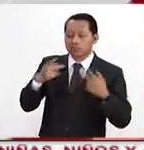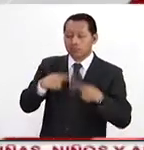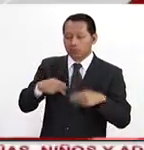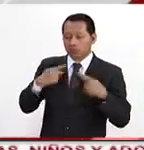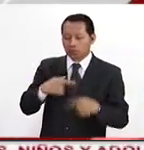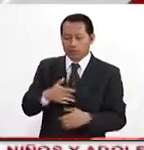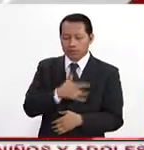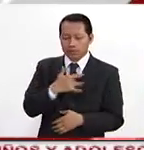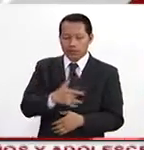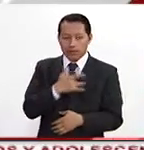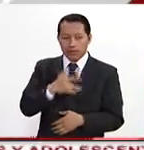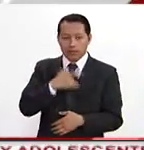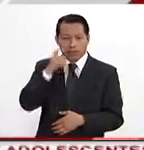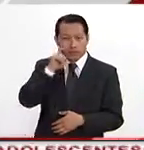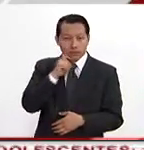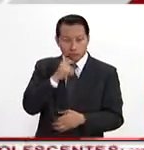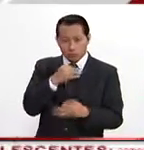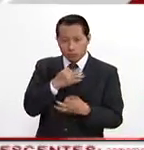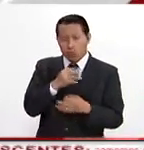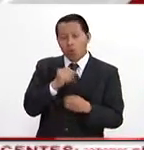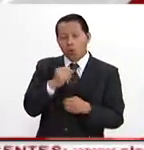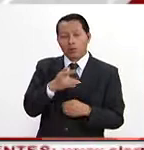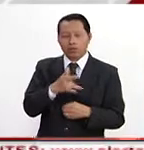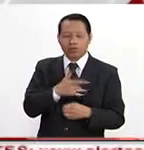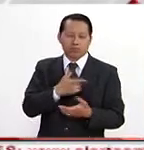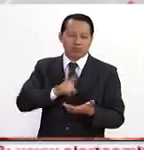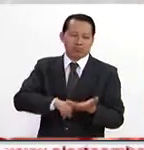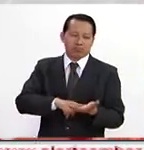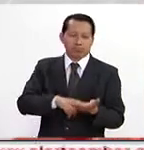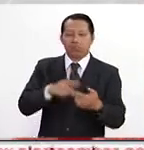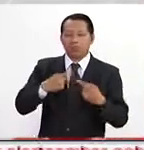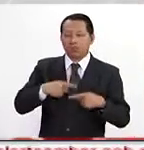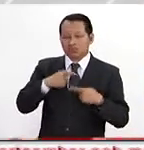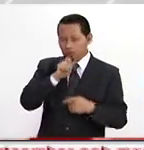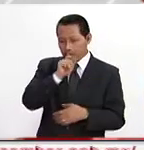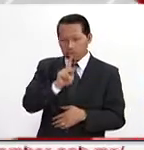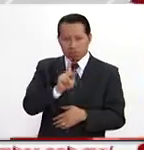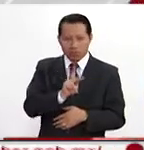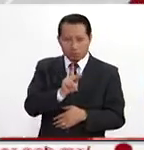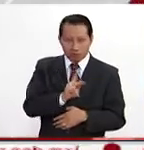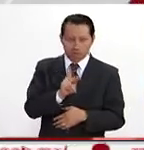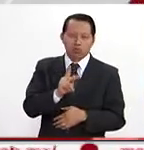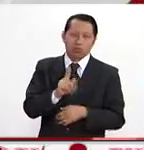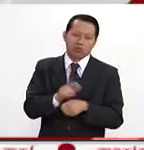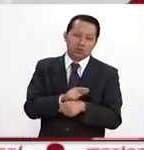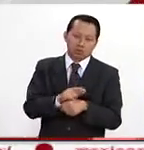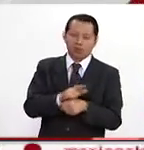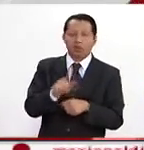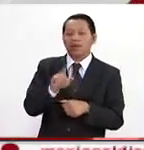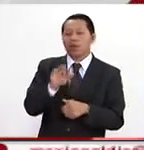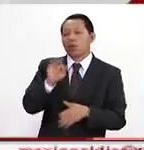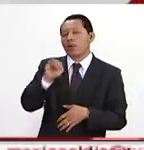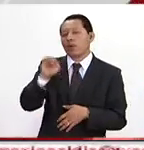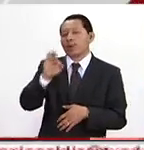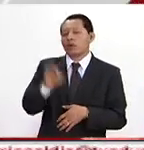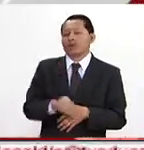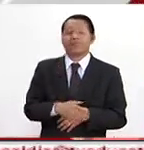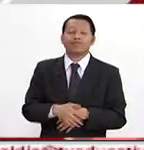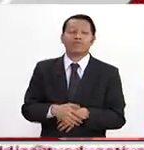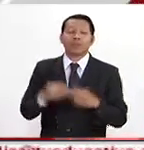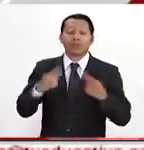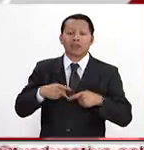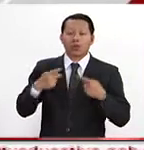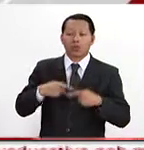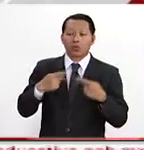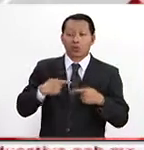que se siente atraído sexual y o emocionalmente por personas del mismo género homosexual 49 por ciento personas que